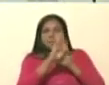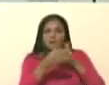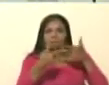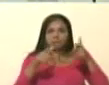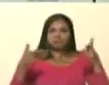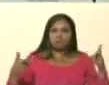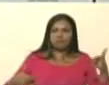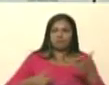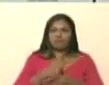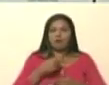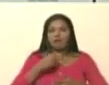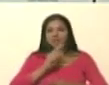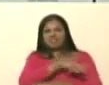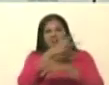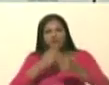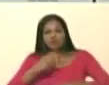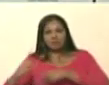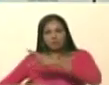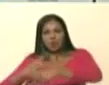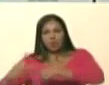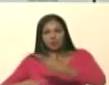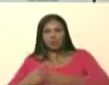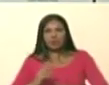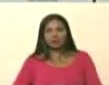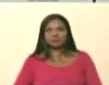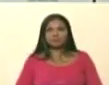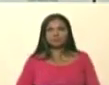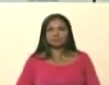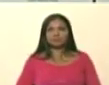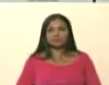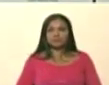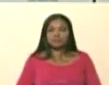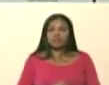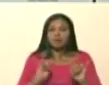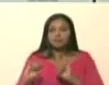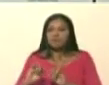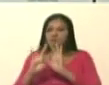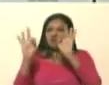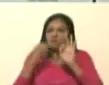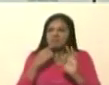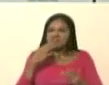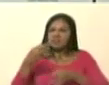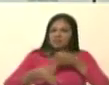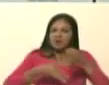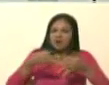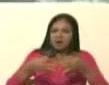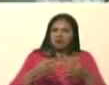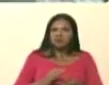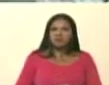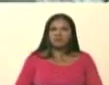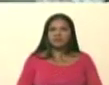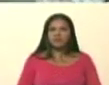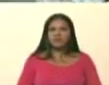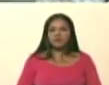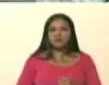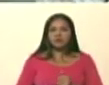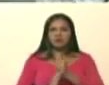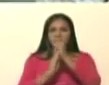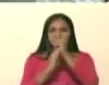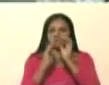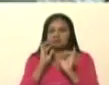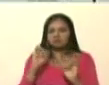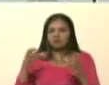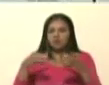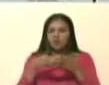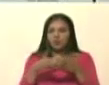de las fuerzas productivas como me decían esto líderes gerenciales del